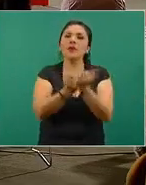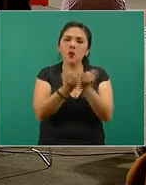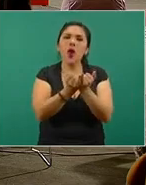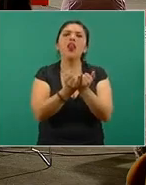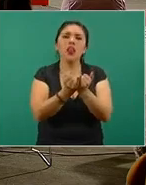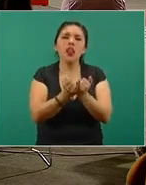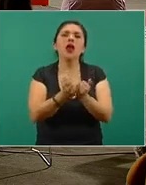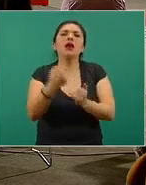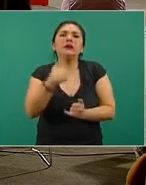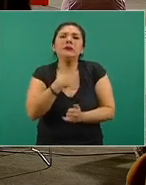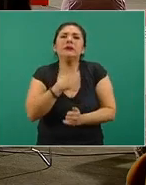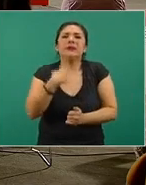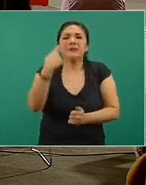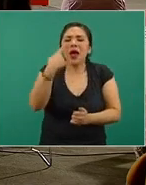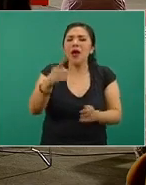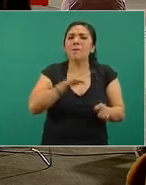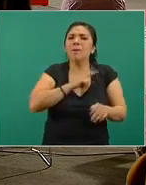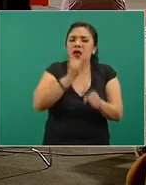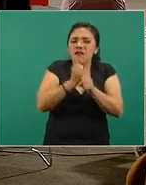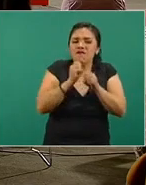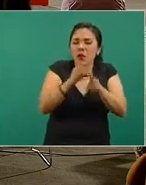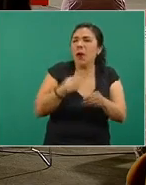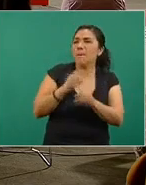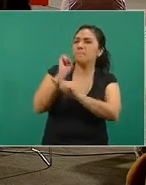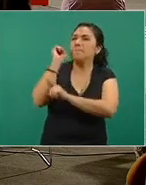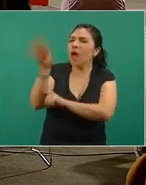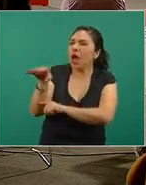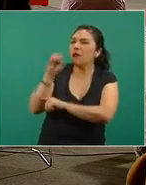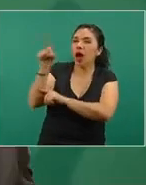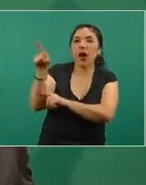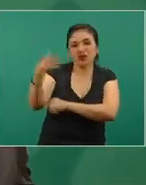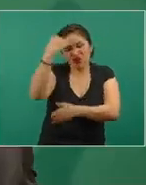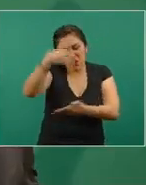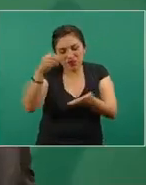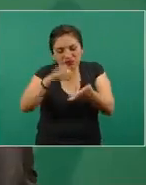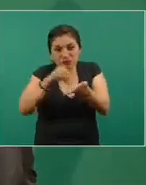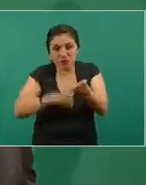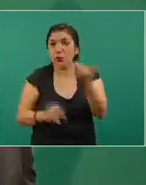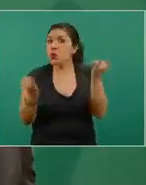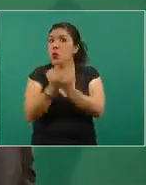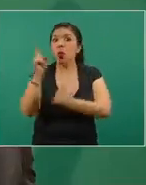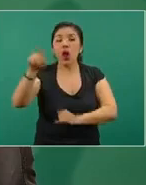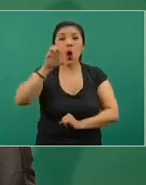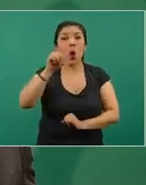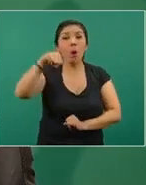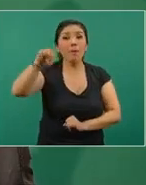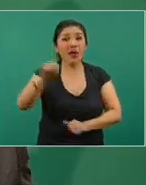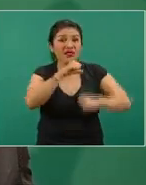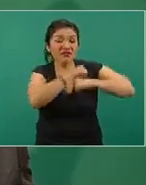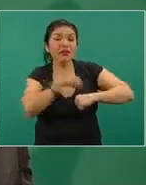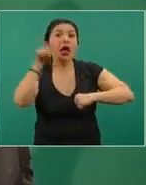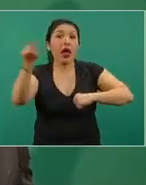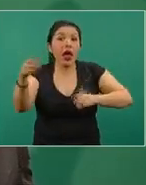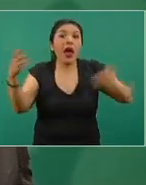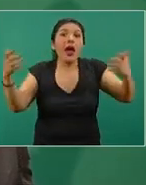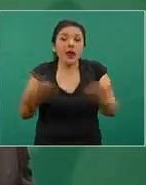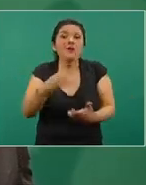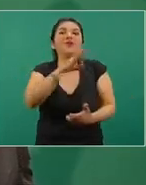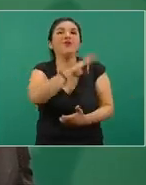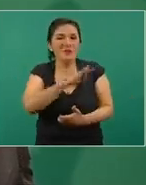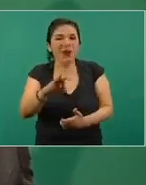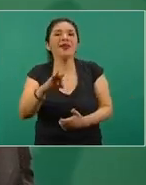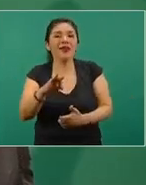sus casos en este sentido, su información, y también pues la Organización Mundial de la Salud es quien nos permite tener